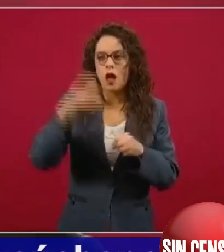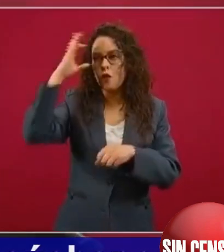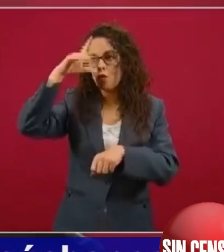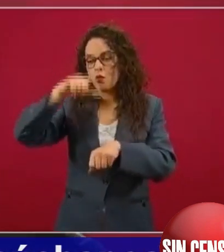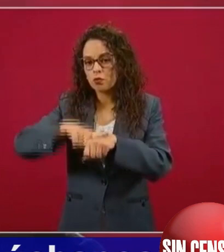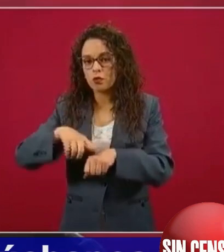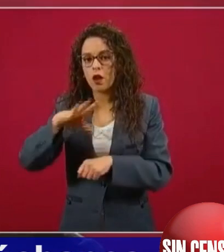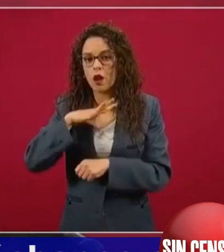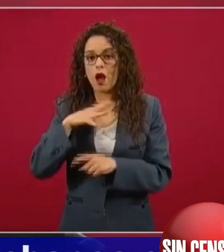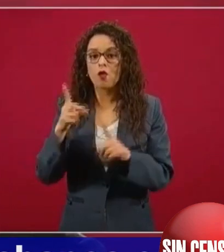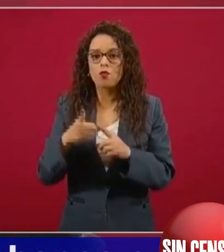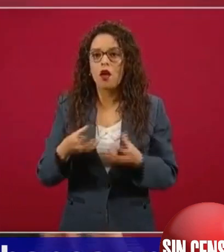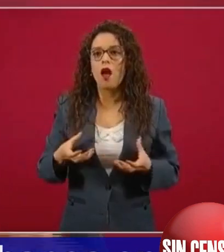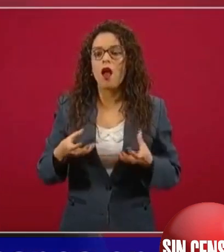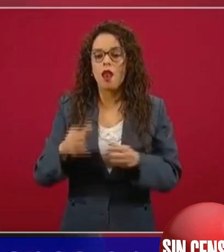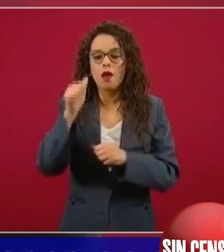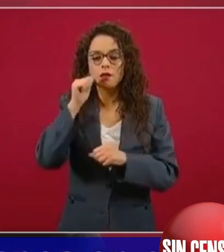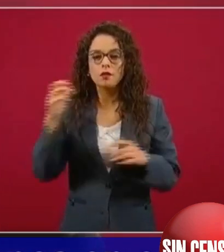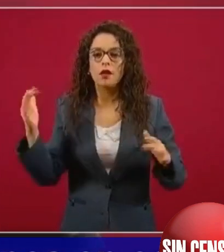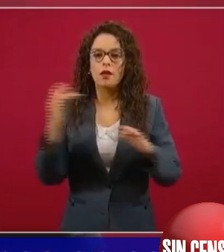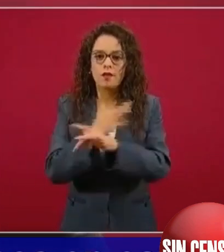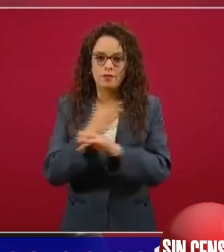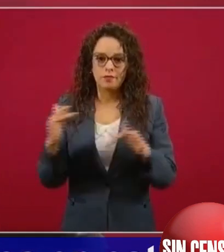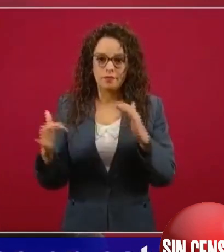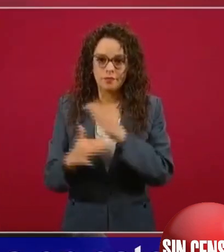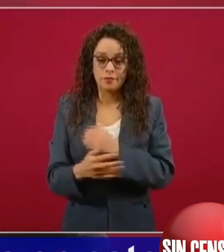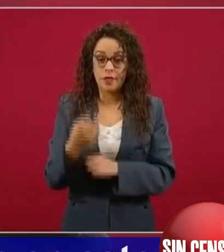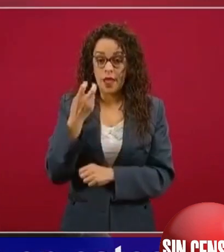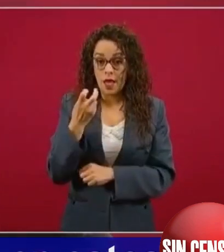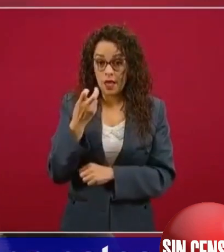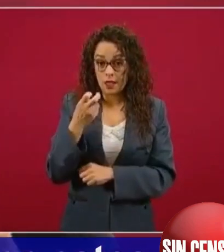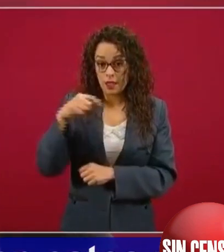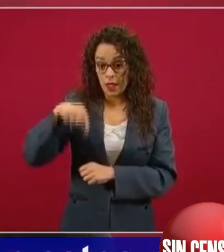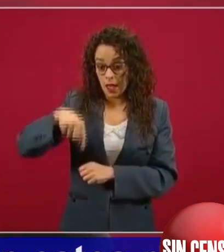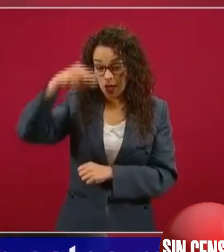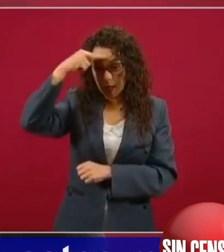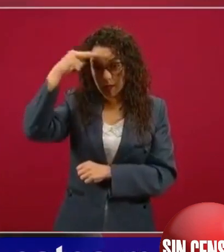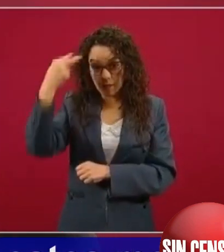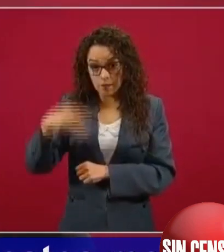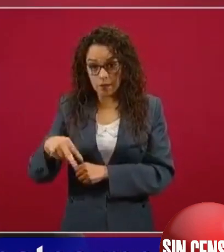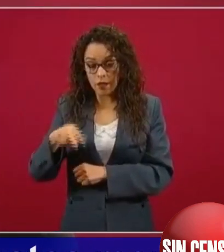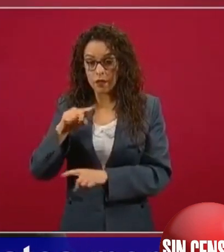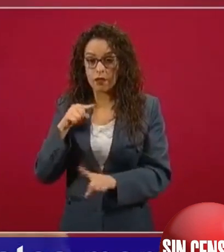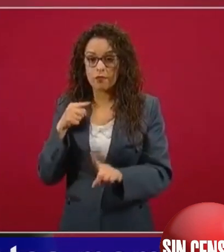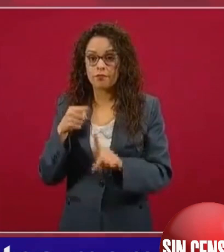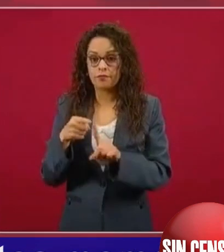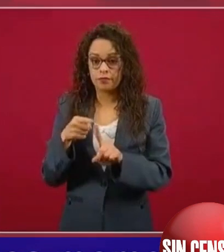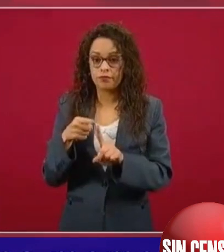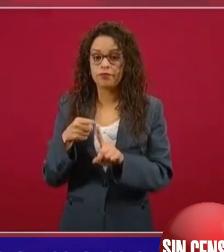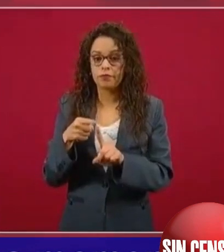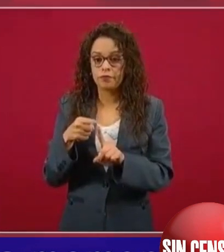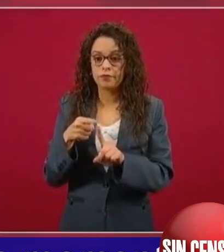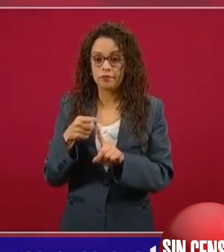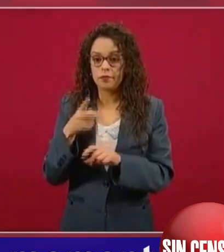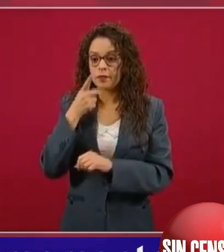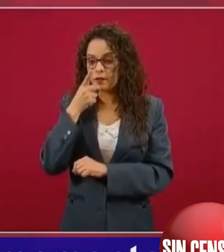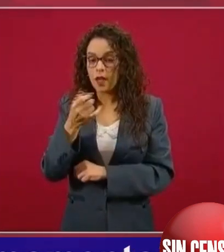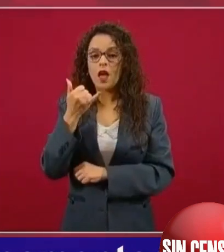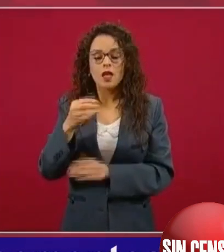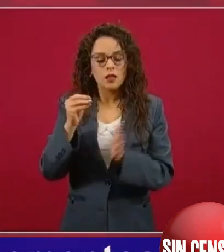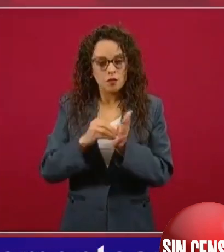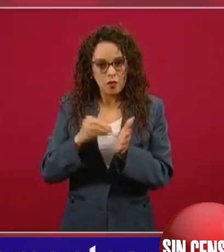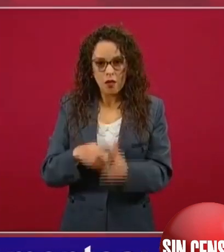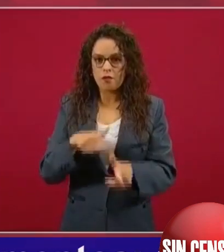en el espacio público. Entonces, las intervenciones de mitigación en el caso mexicano fueron dirigidas y han sido dirigidas y continúan